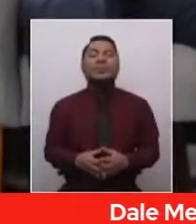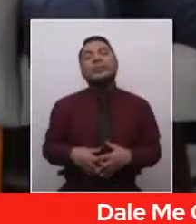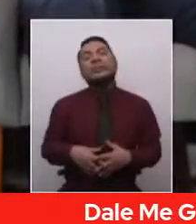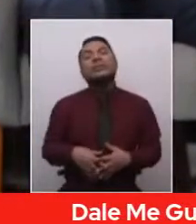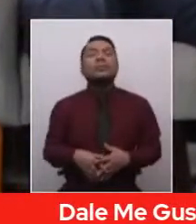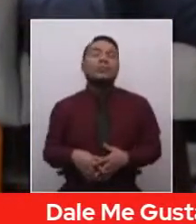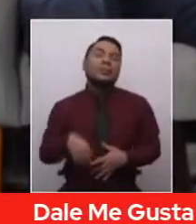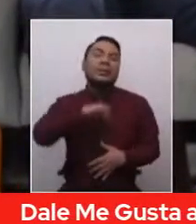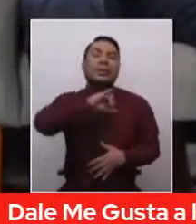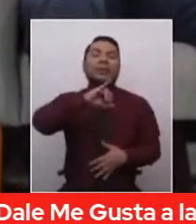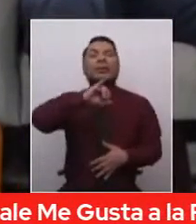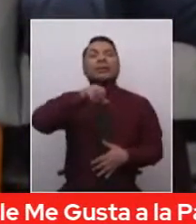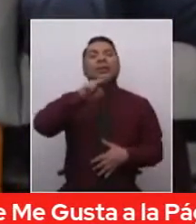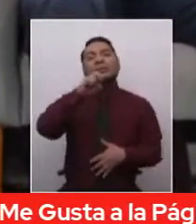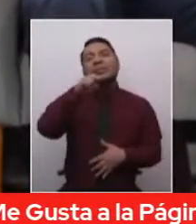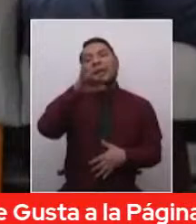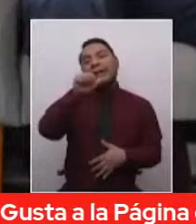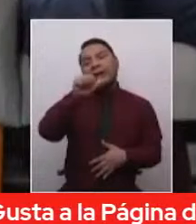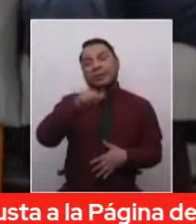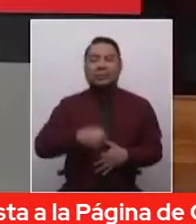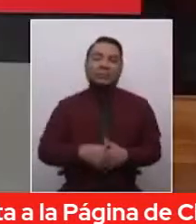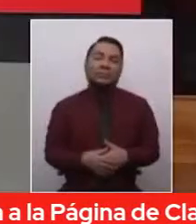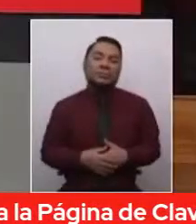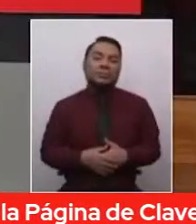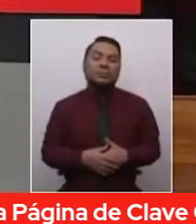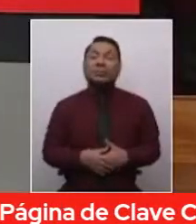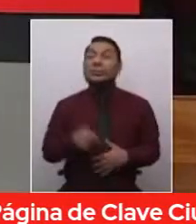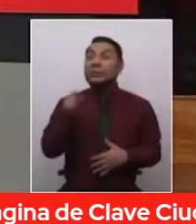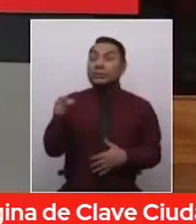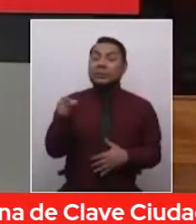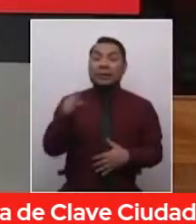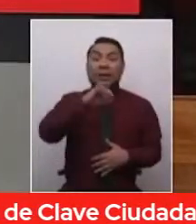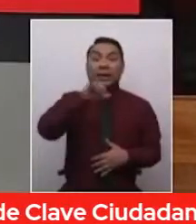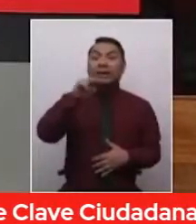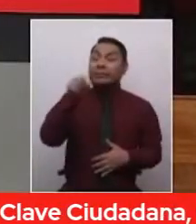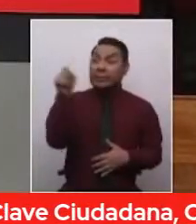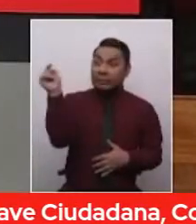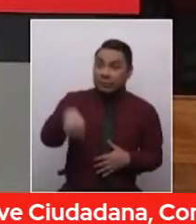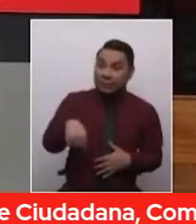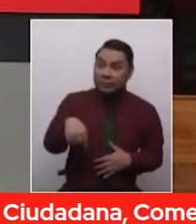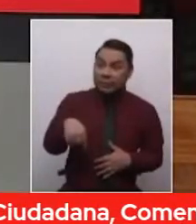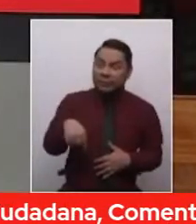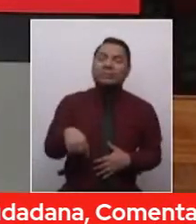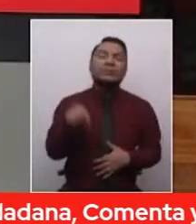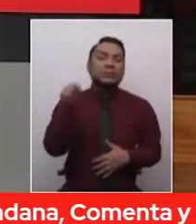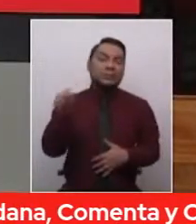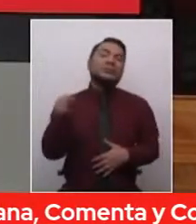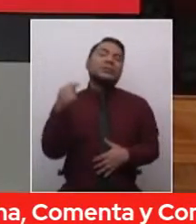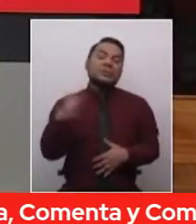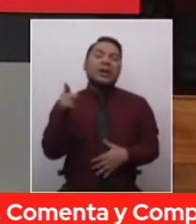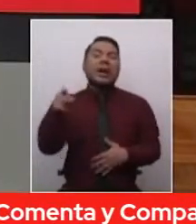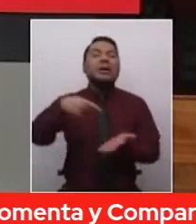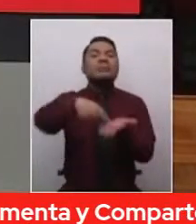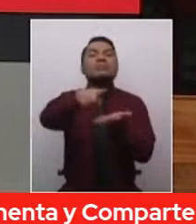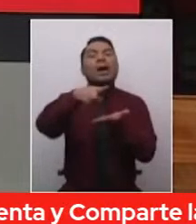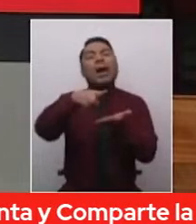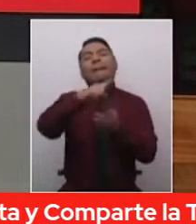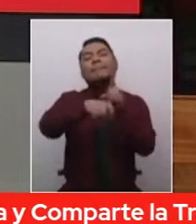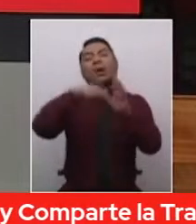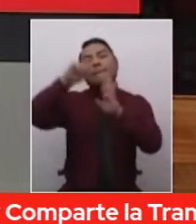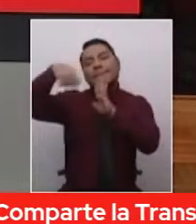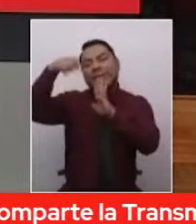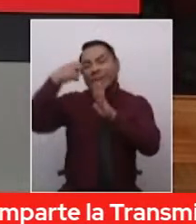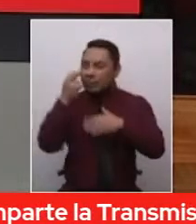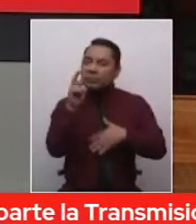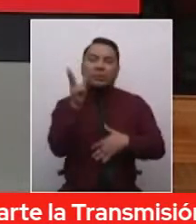Jimena Almeida Chávez. Está Jimena Almeida Chávez. La señora Almeida ha enviado su pregunta en